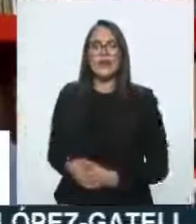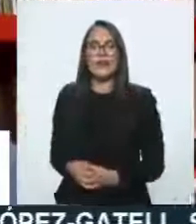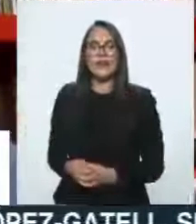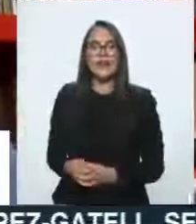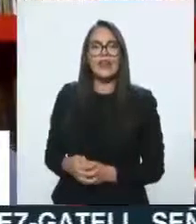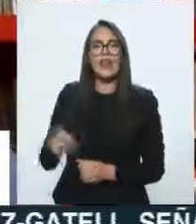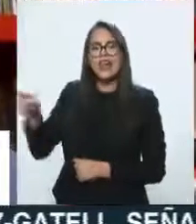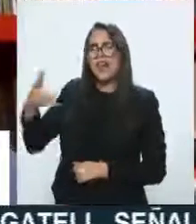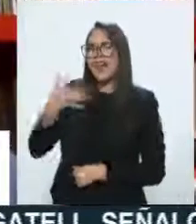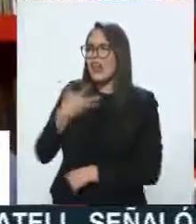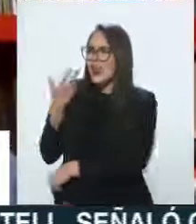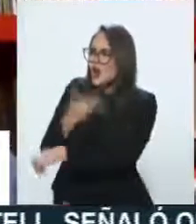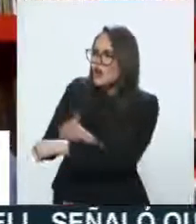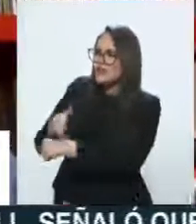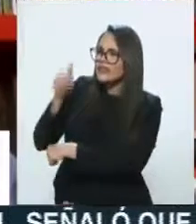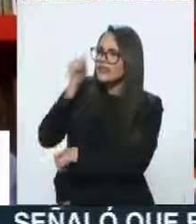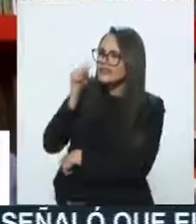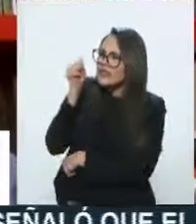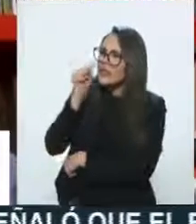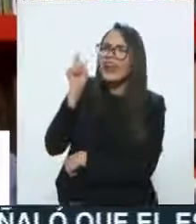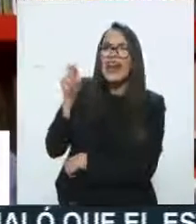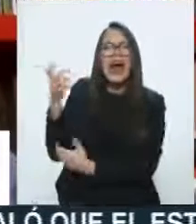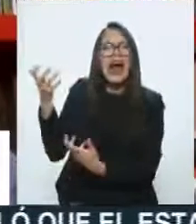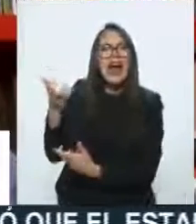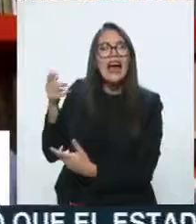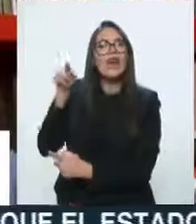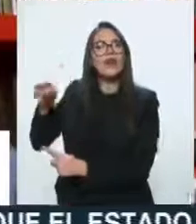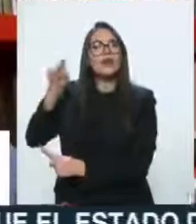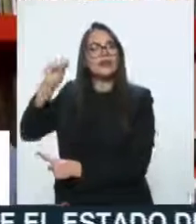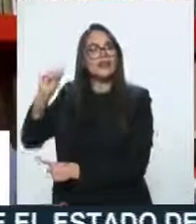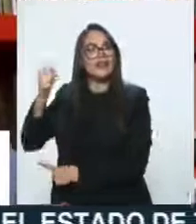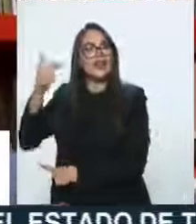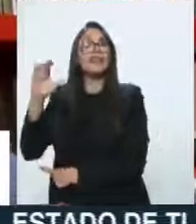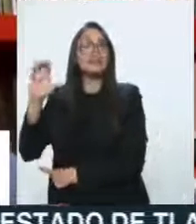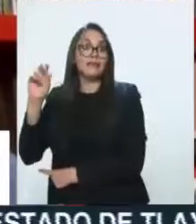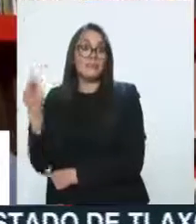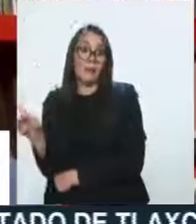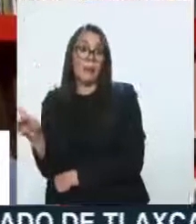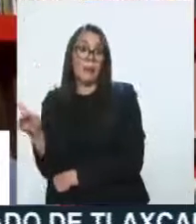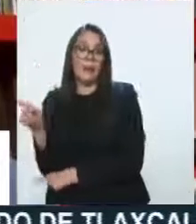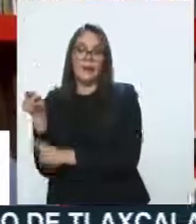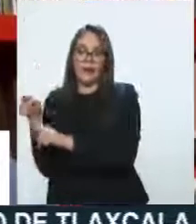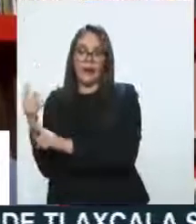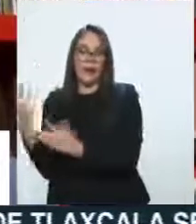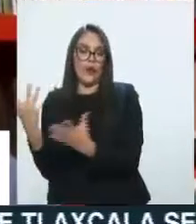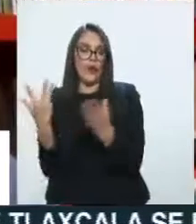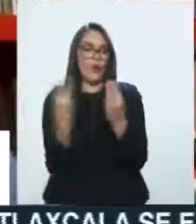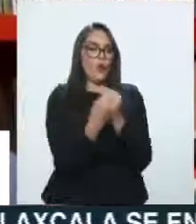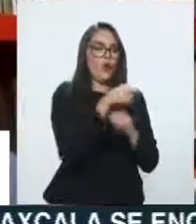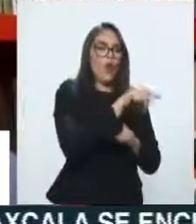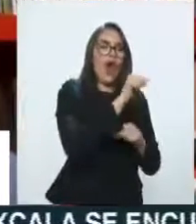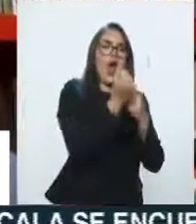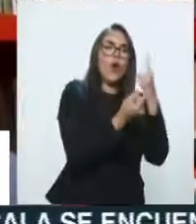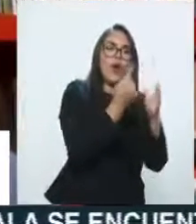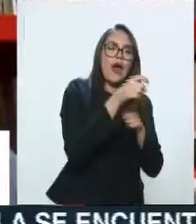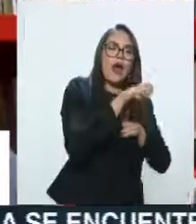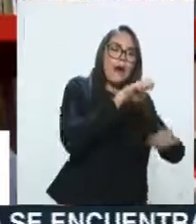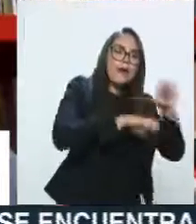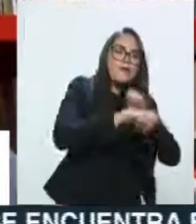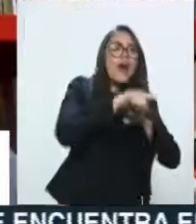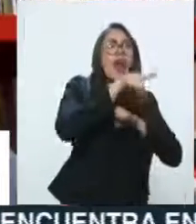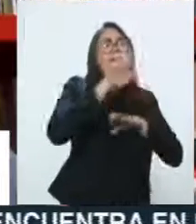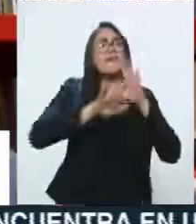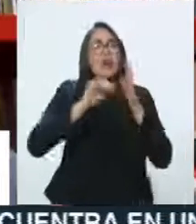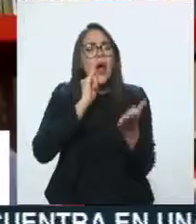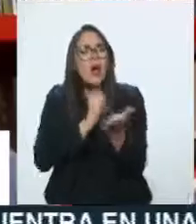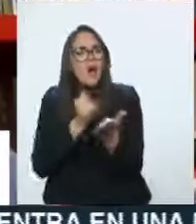estos arreglos que se hacían vía la Secretaría de Hacienda, tanto con empresarios condonándoles los